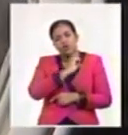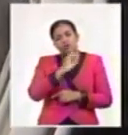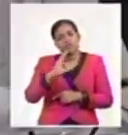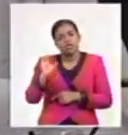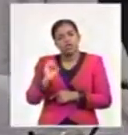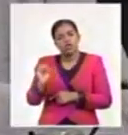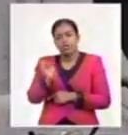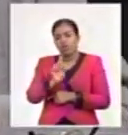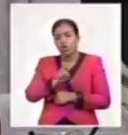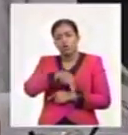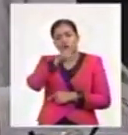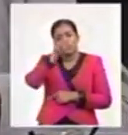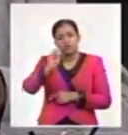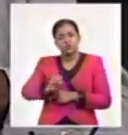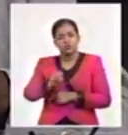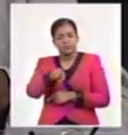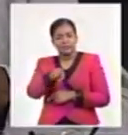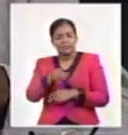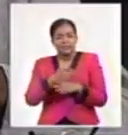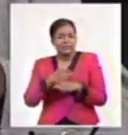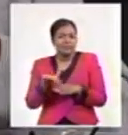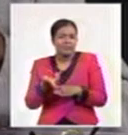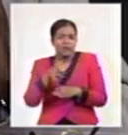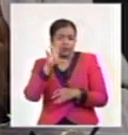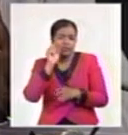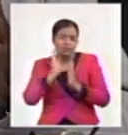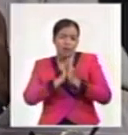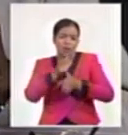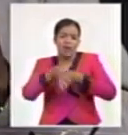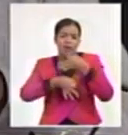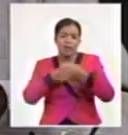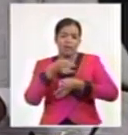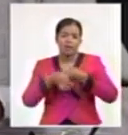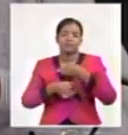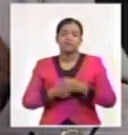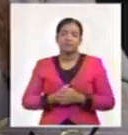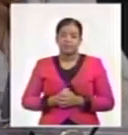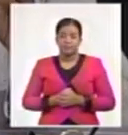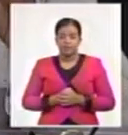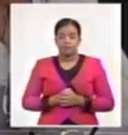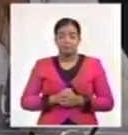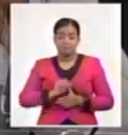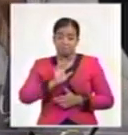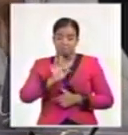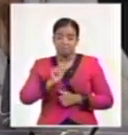Es norte-sur. Pero bueno, sur como concepto, ¿no? Sur como concepto. Es decir,